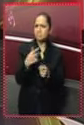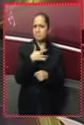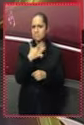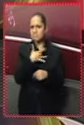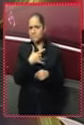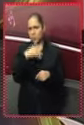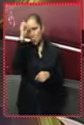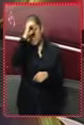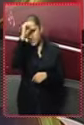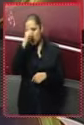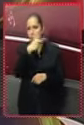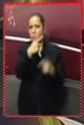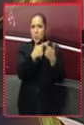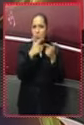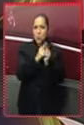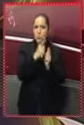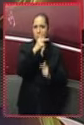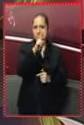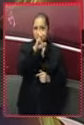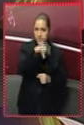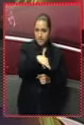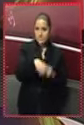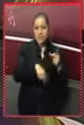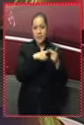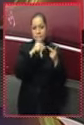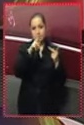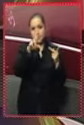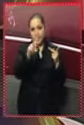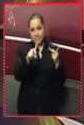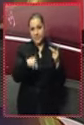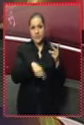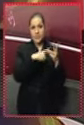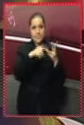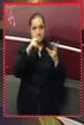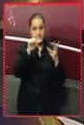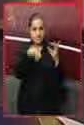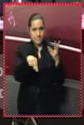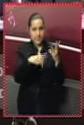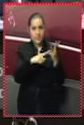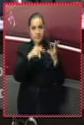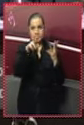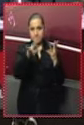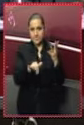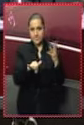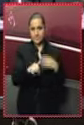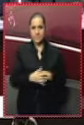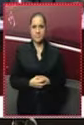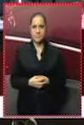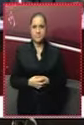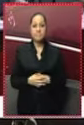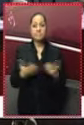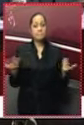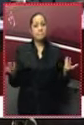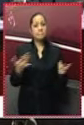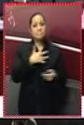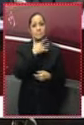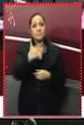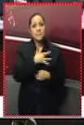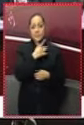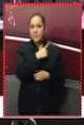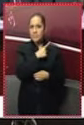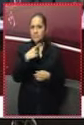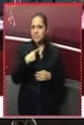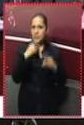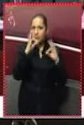parlamentarios del Partido Verde, del PRD, del PAN y del Partido Revolucionario Institucional. Capaz de satisfacer los requerimientos